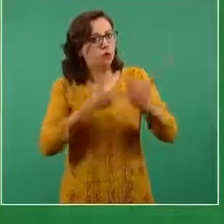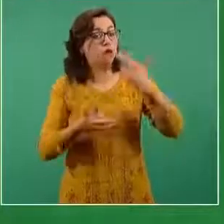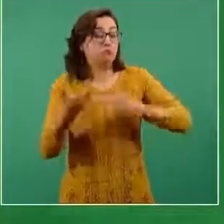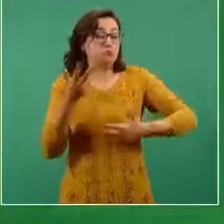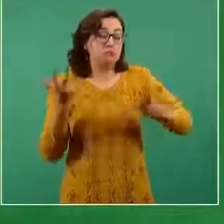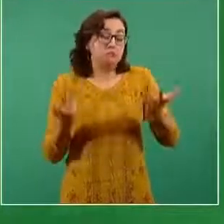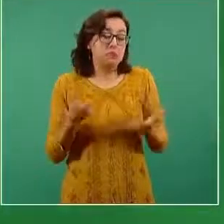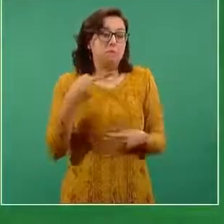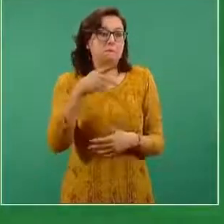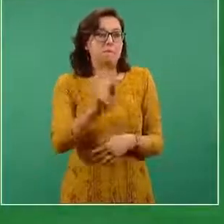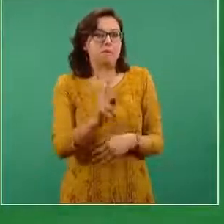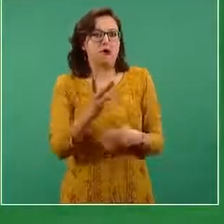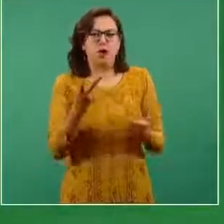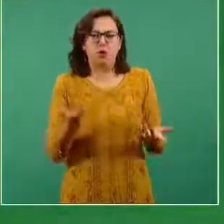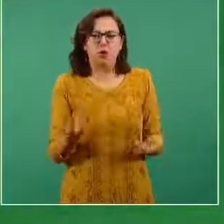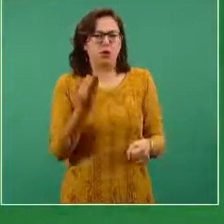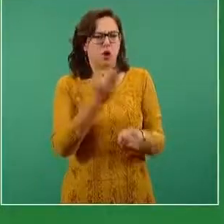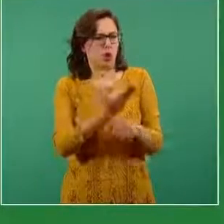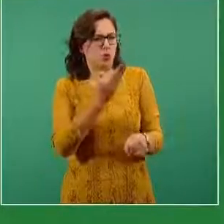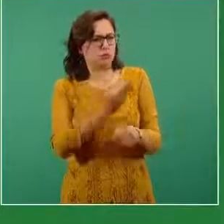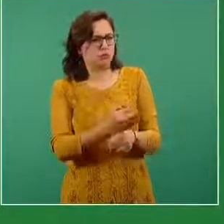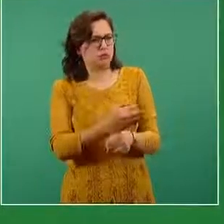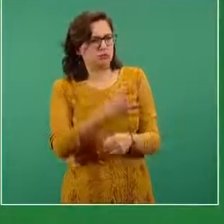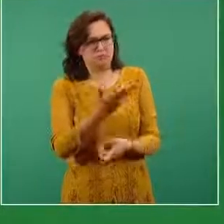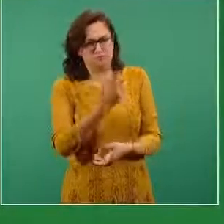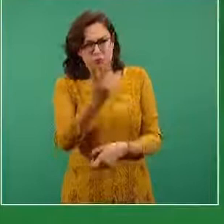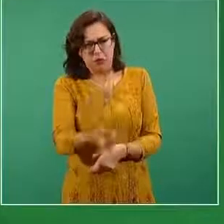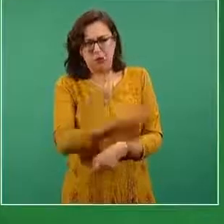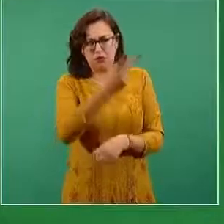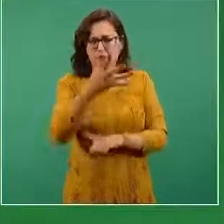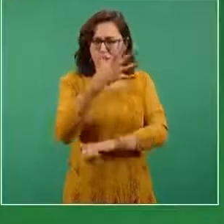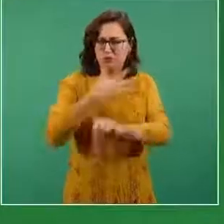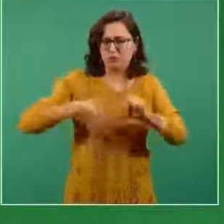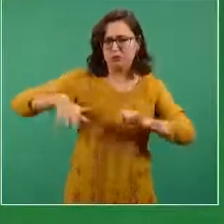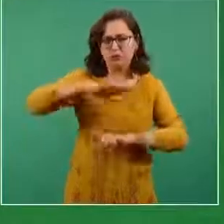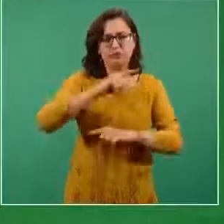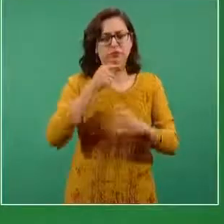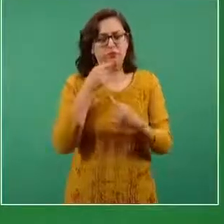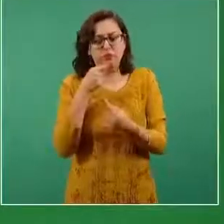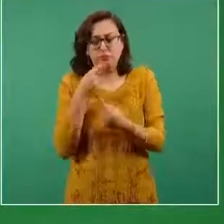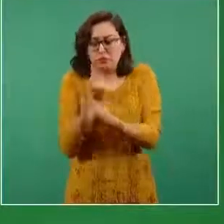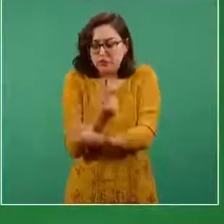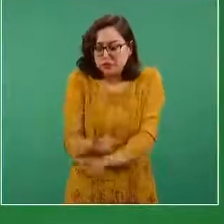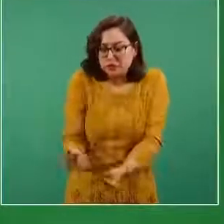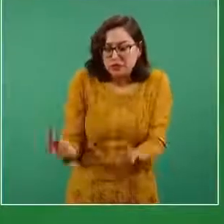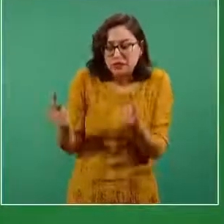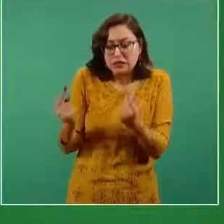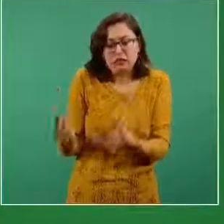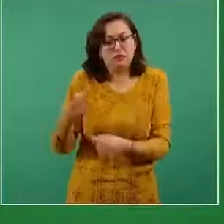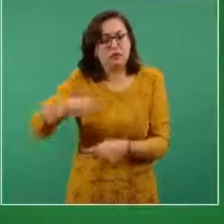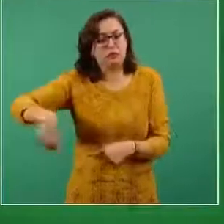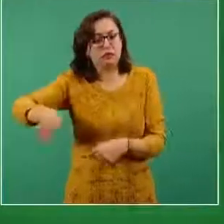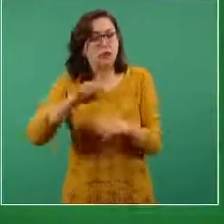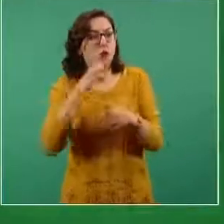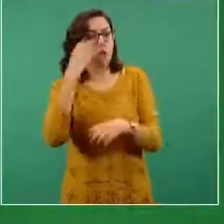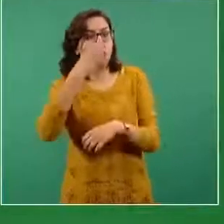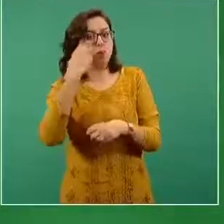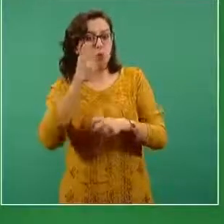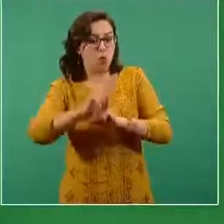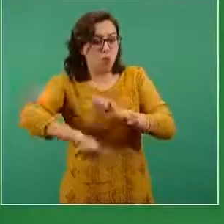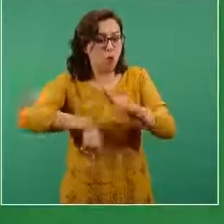en el escenario que están todos los pequeños reunidos y algunos de ellos, entre ellos, se contagian,